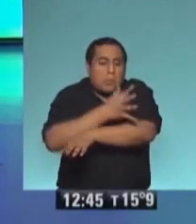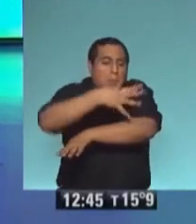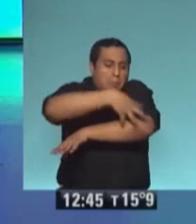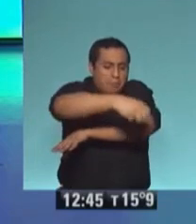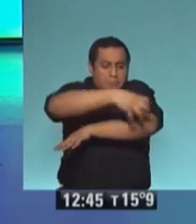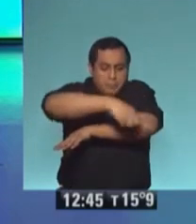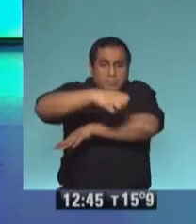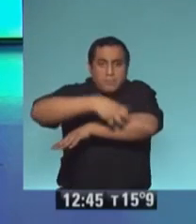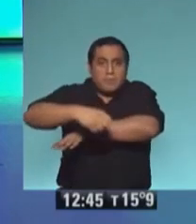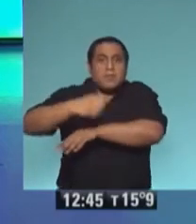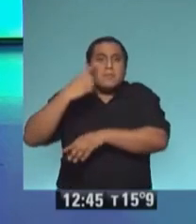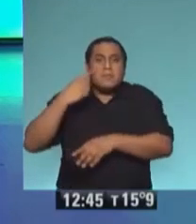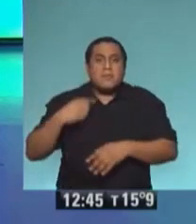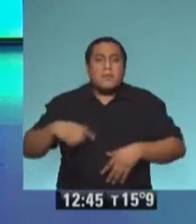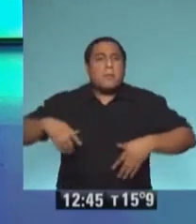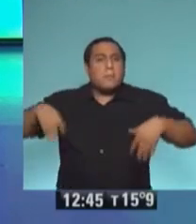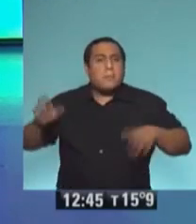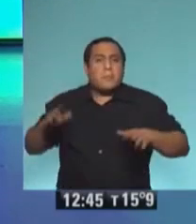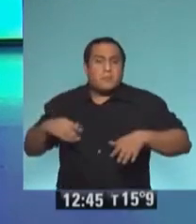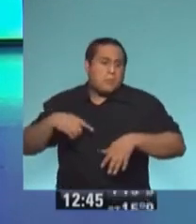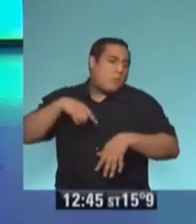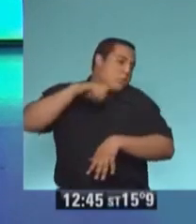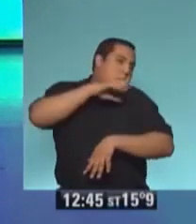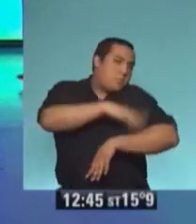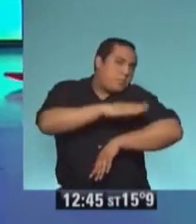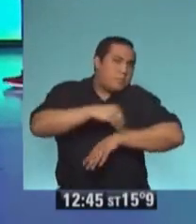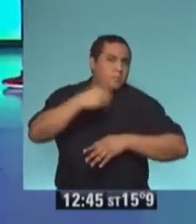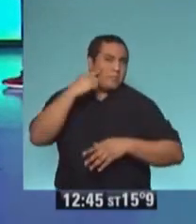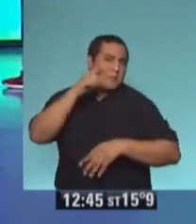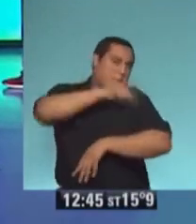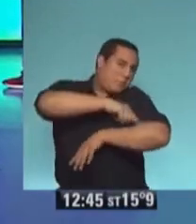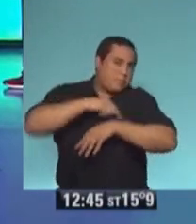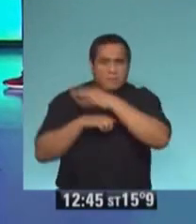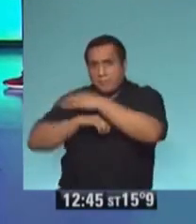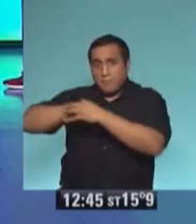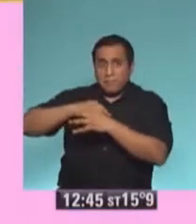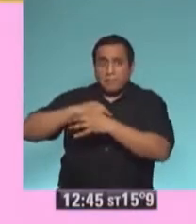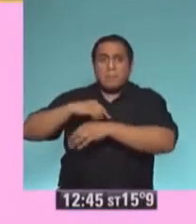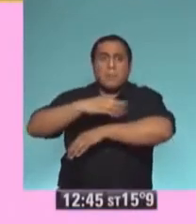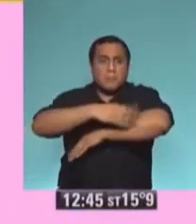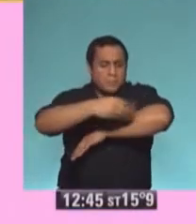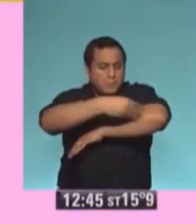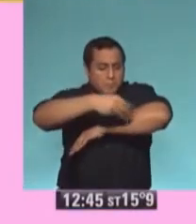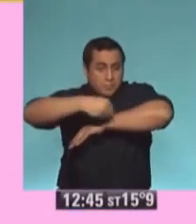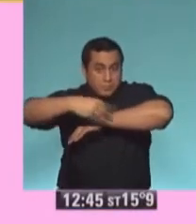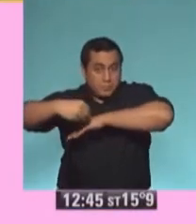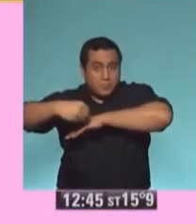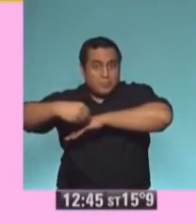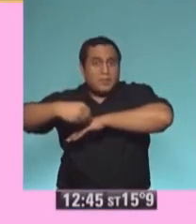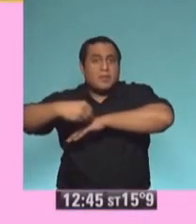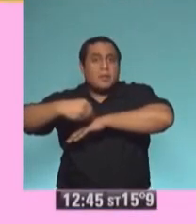manera, ¿vieron que las aves todo el tiempo se están como tocando y, y acicalándose? Bueno, arreglando las plumas, hacen que